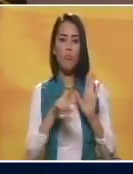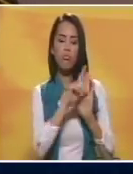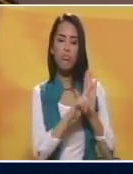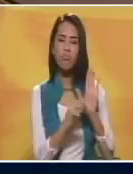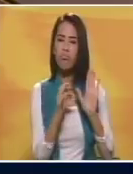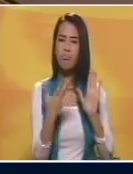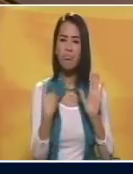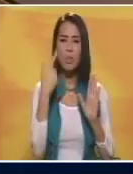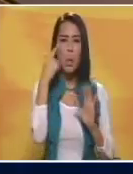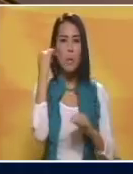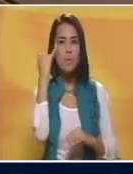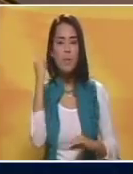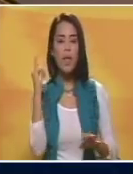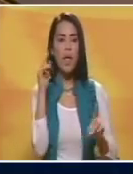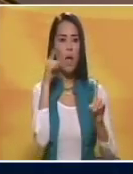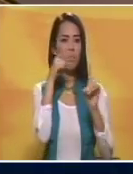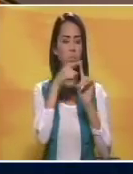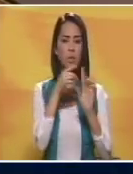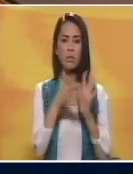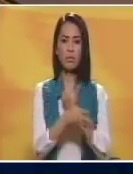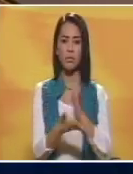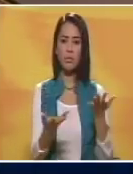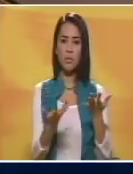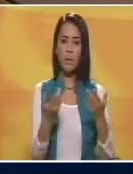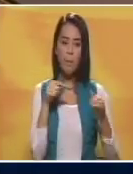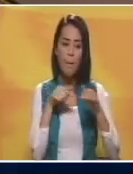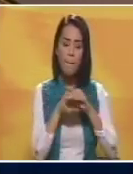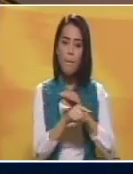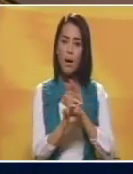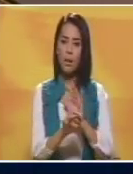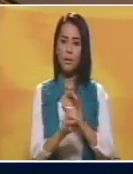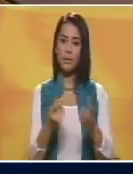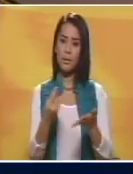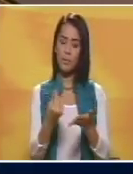ventanas que había que abrir para el acceso a las divisas.